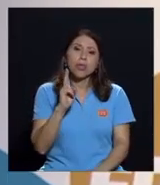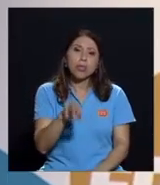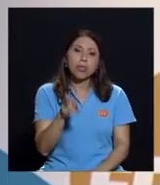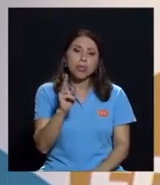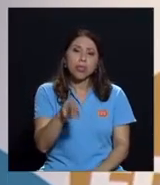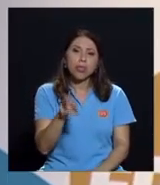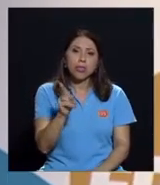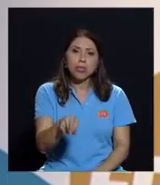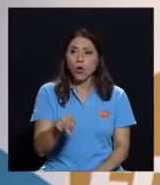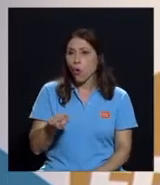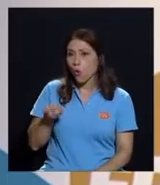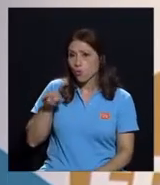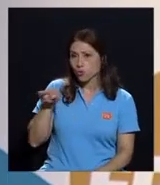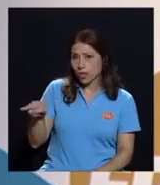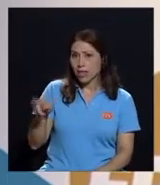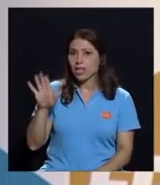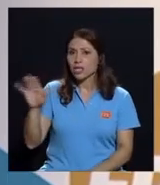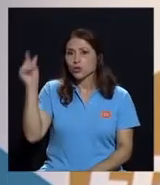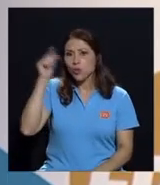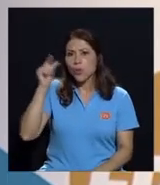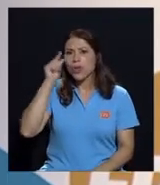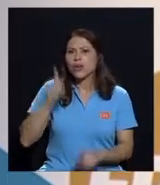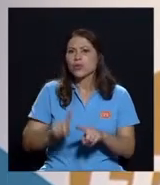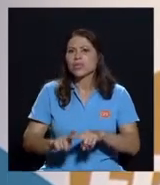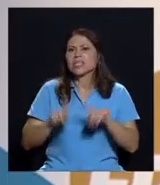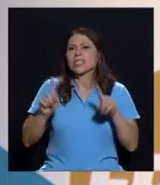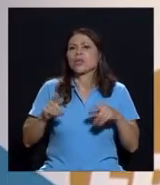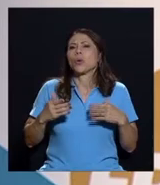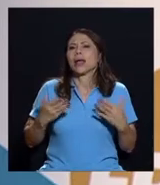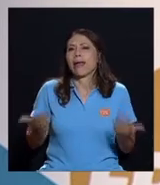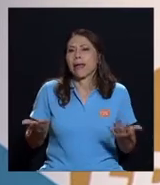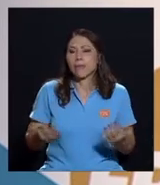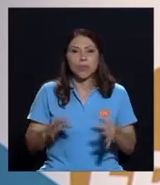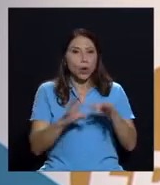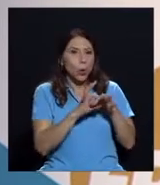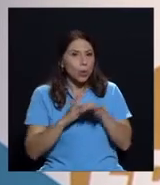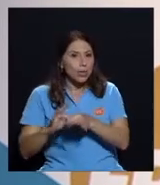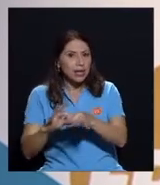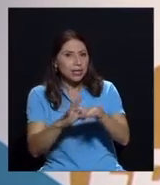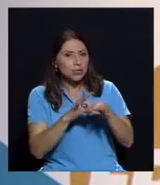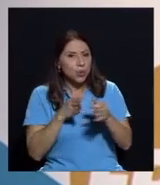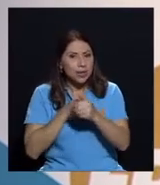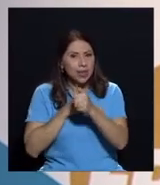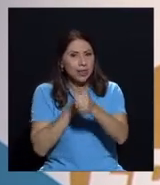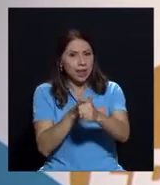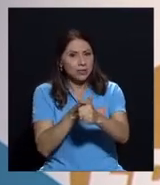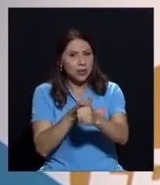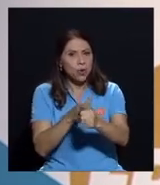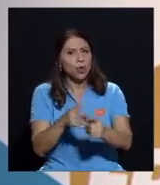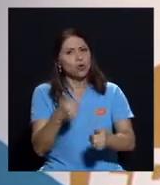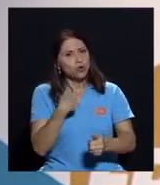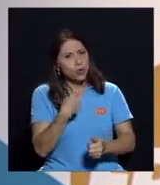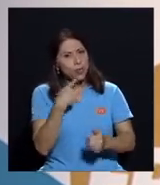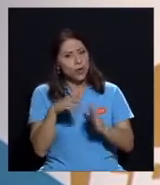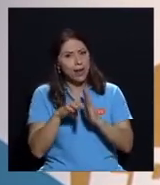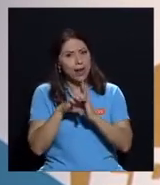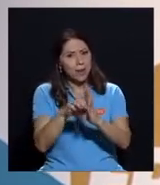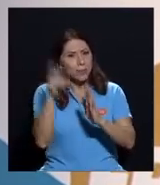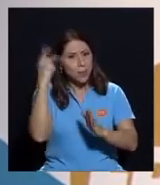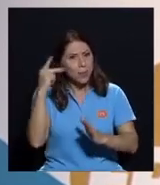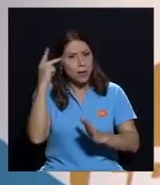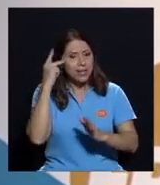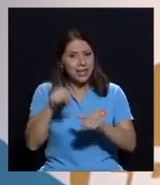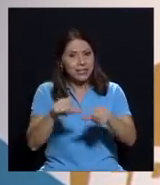tiene usted y su gobierno de distinto en esa materia coordinación y liderazgo y yo pongo el ejemplo de la política del sector social